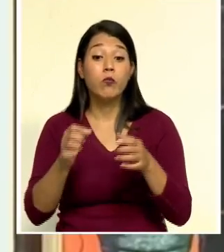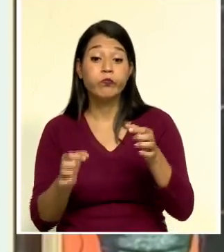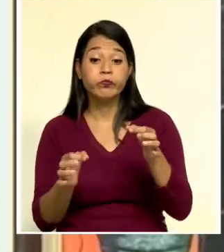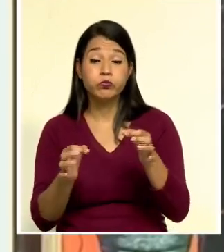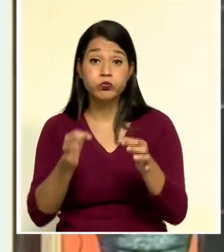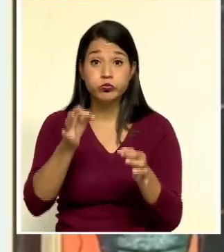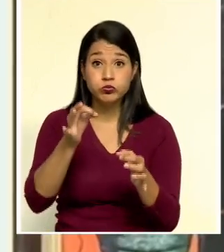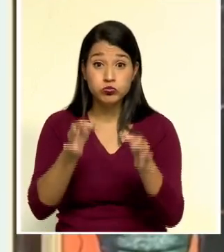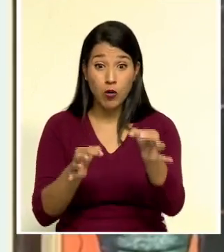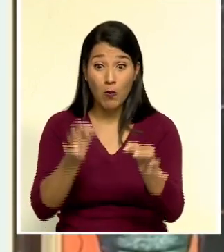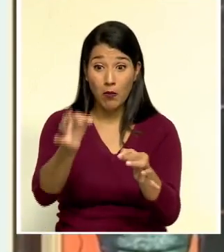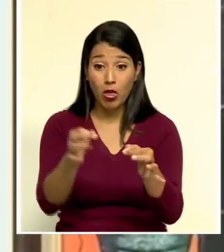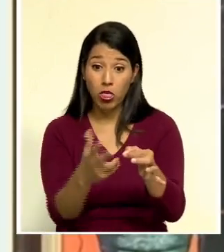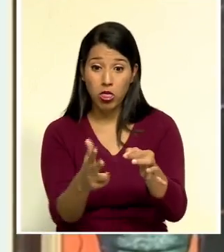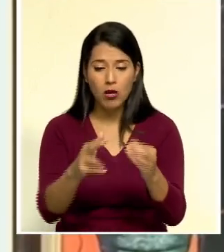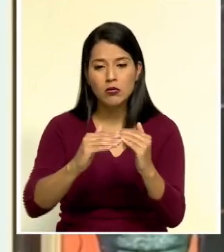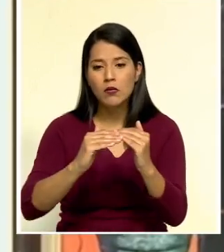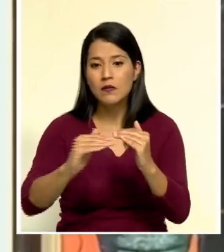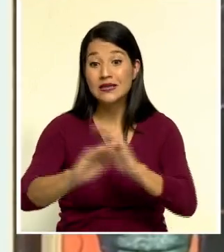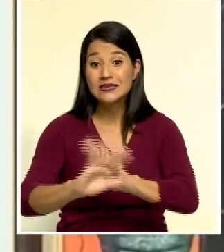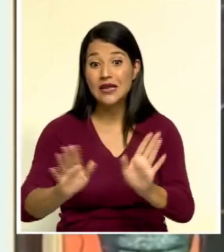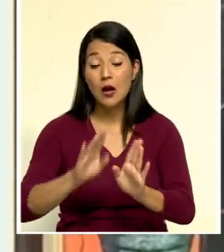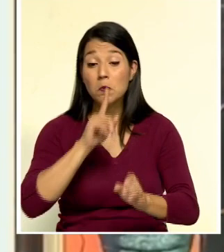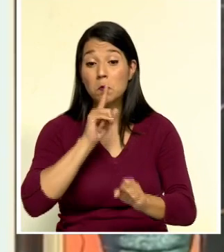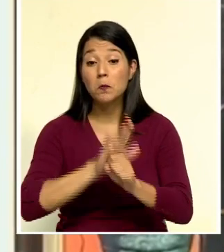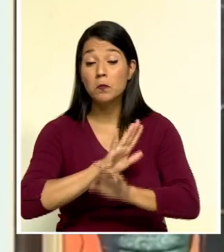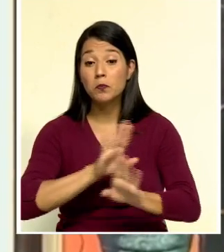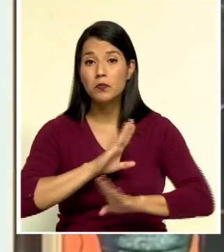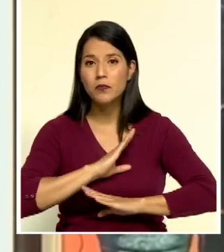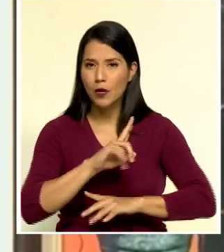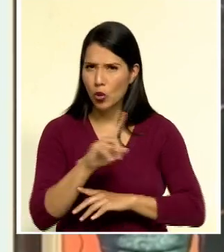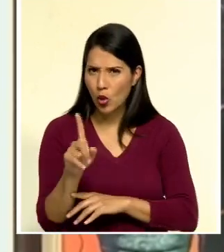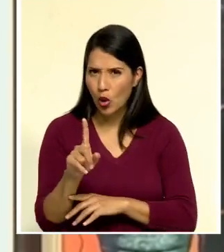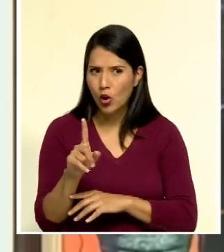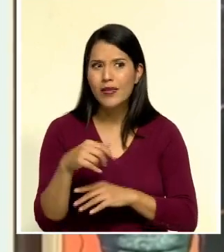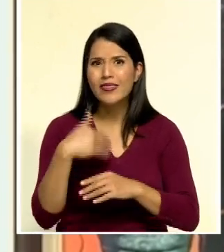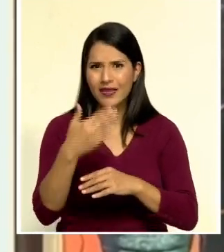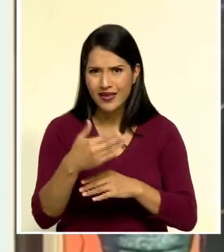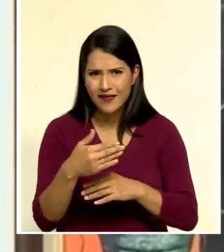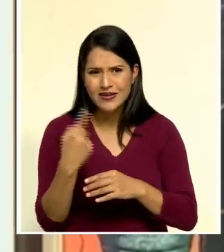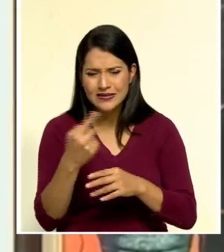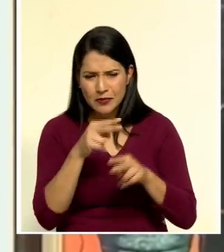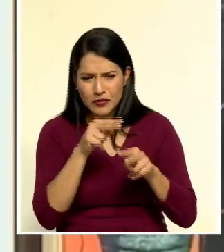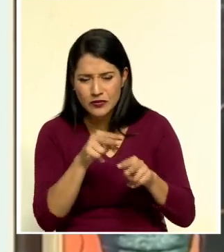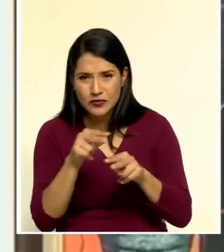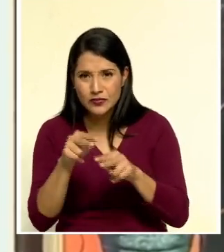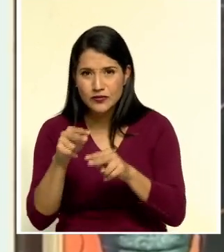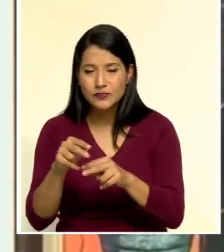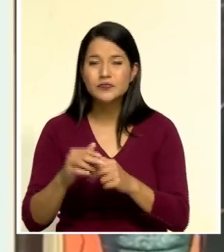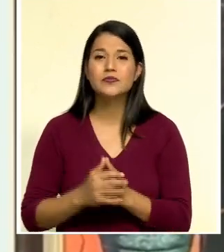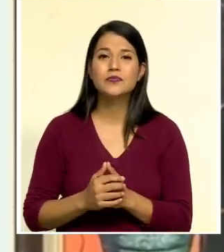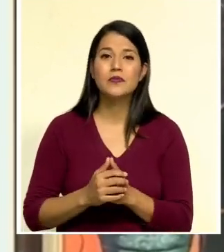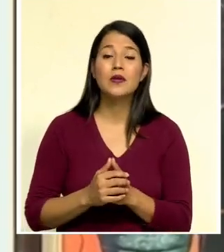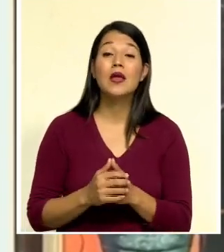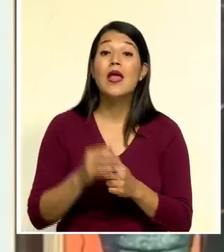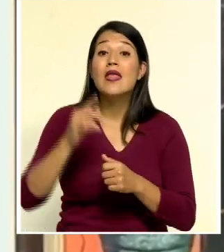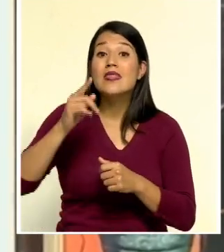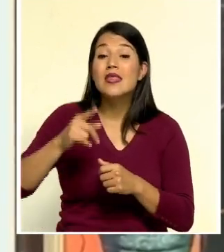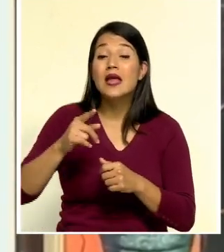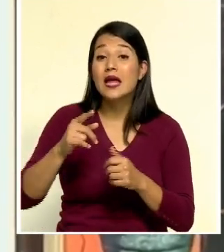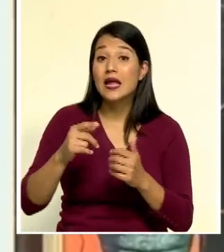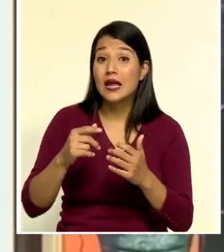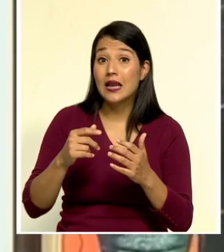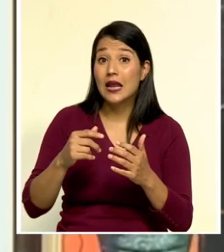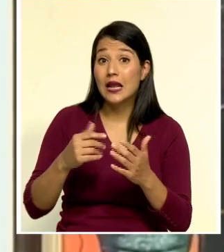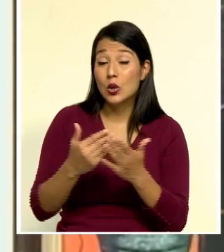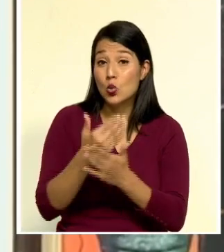que lleguen tienen un reto importante, tienen un nuevo instrumento legal que es la nueva Ley General de Contratación Pública. Tienen que atreverse a